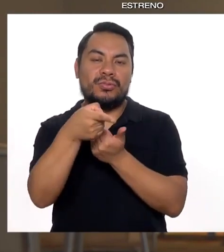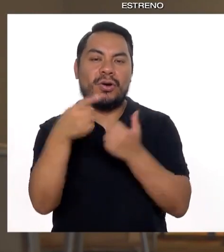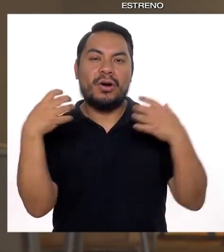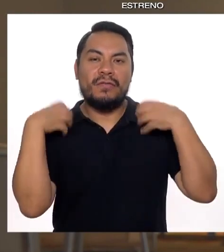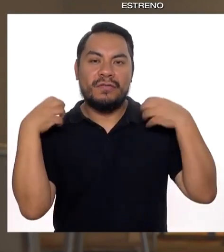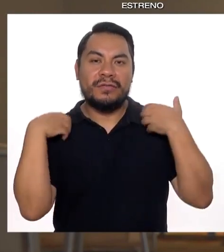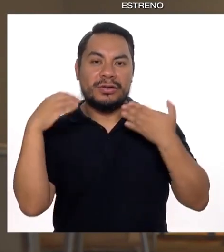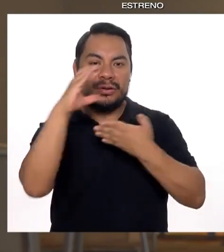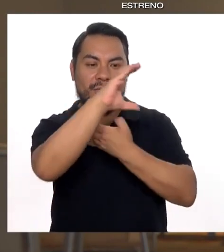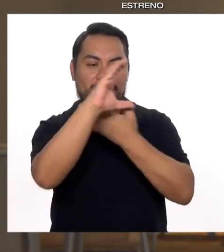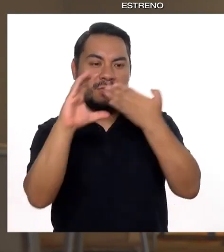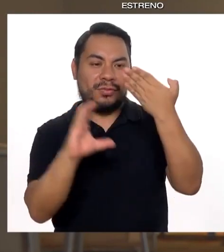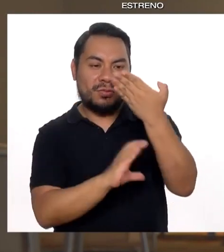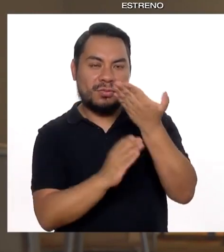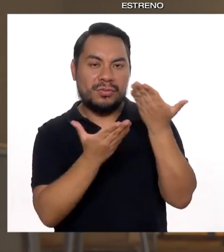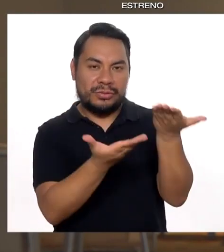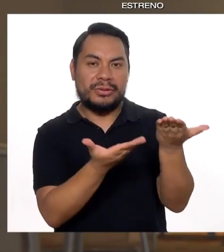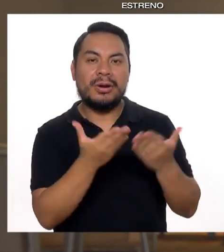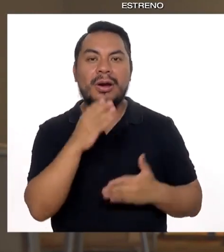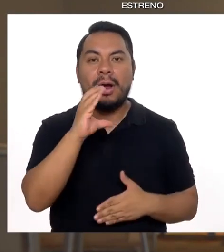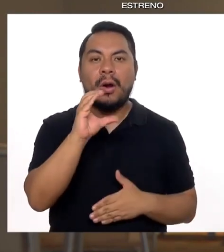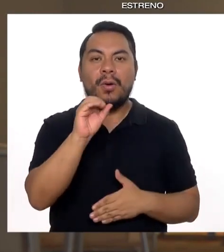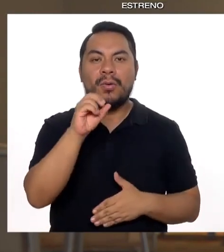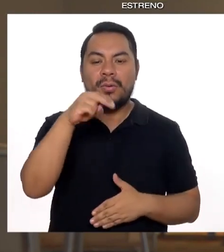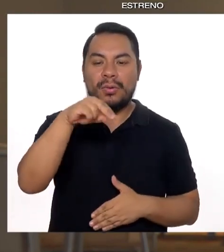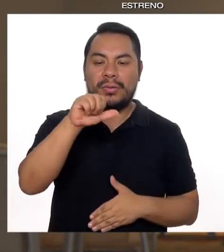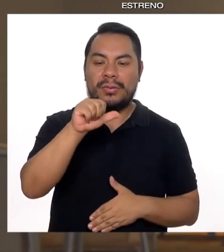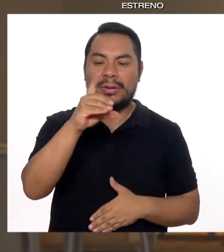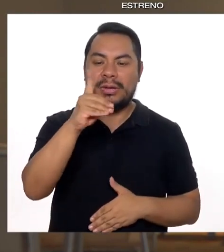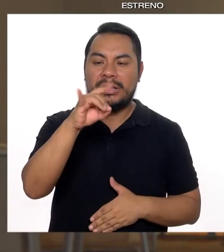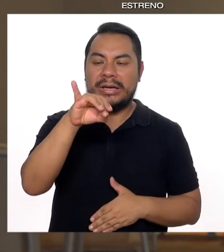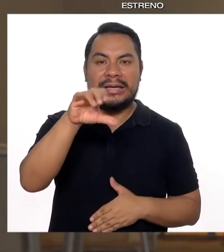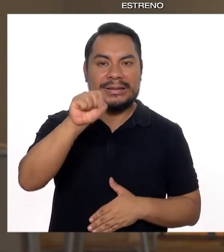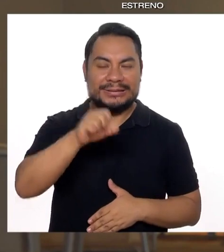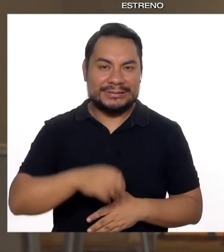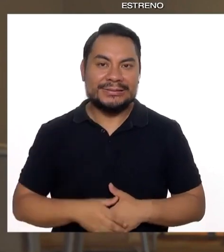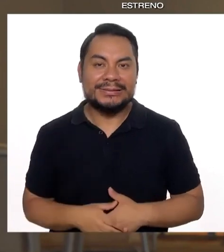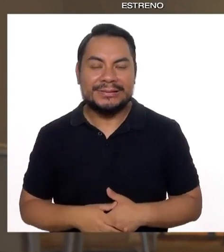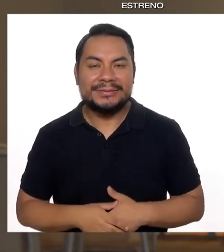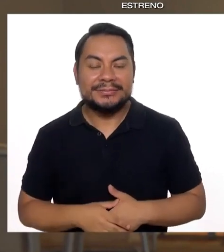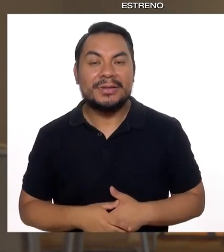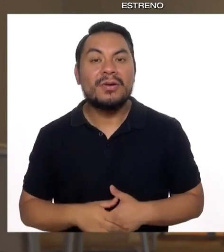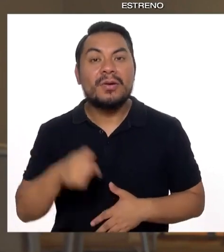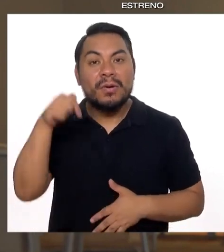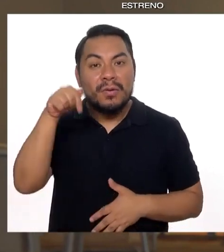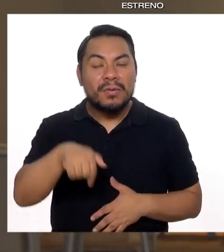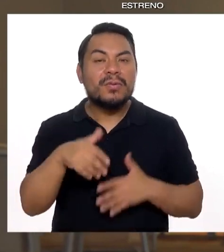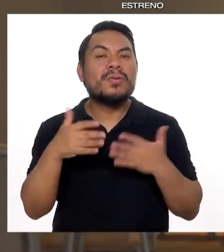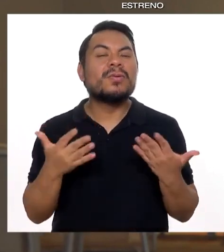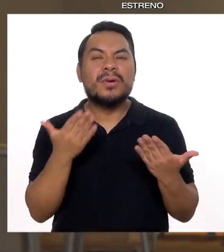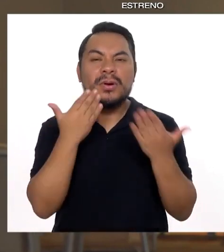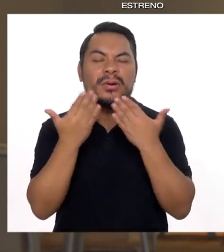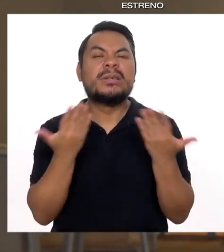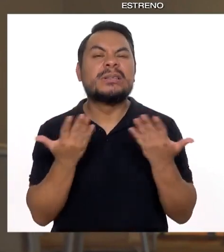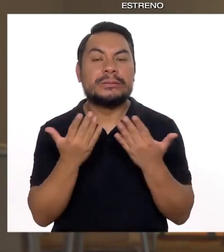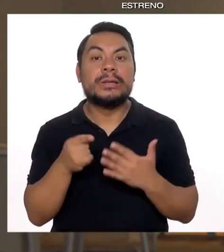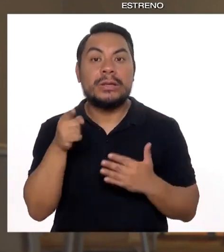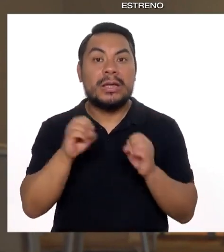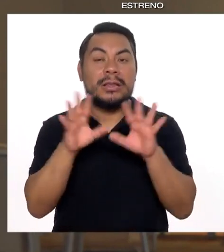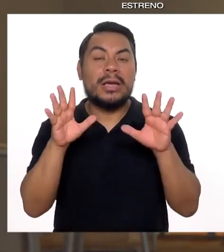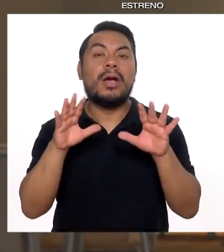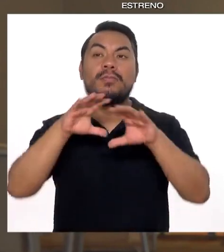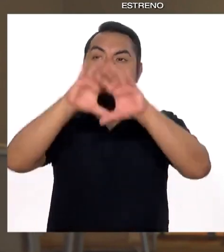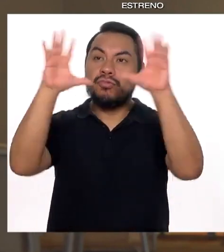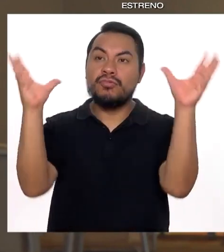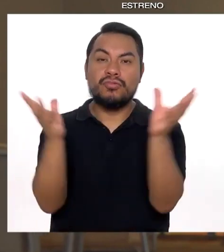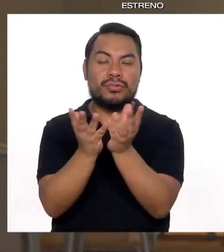del Consejo Nacional para la Integración de la Persona con Discapacidad, CONADIS. Hoy 2 de abril es el Día Mundial